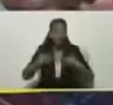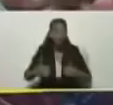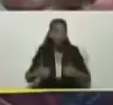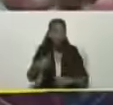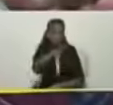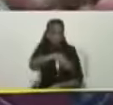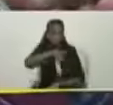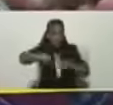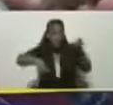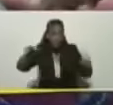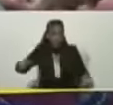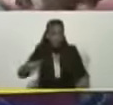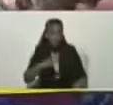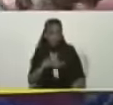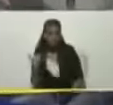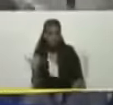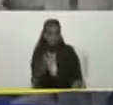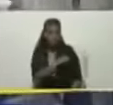pueblo?